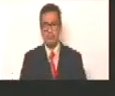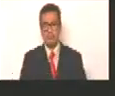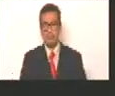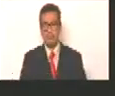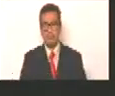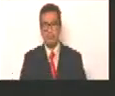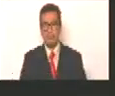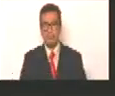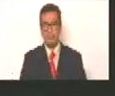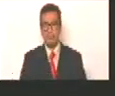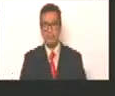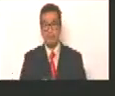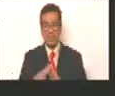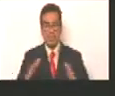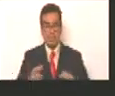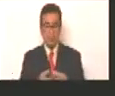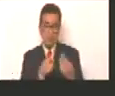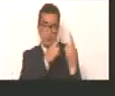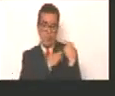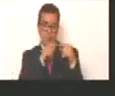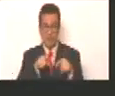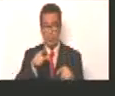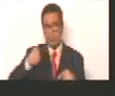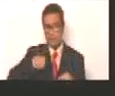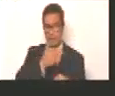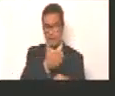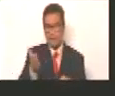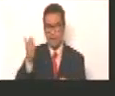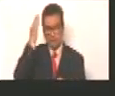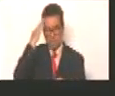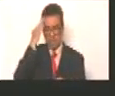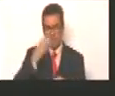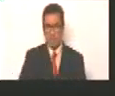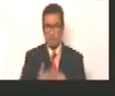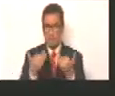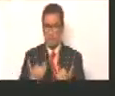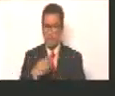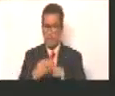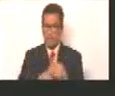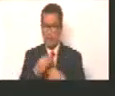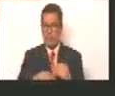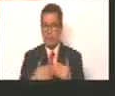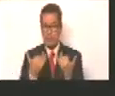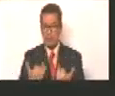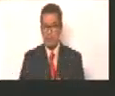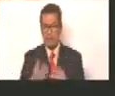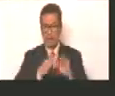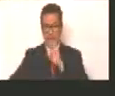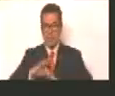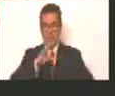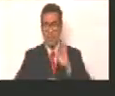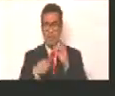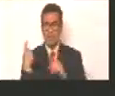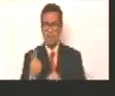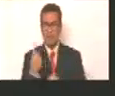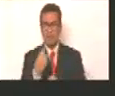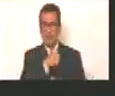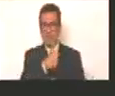Una gran responsabilidad la que ustedes tienen, y yo sé que ya la están asumiendo, preparándose individual